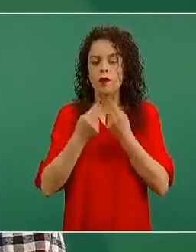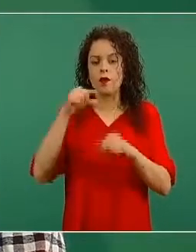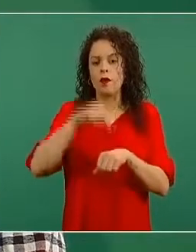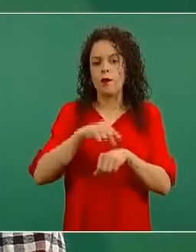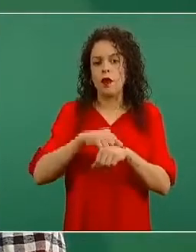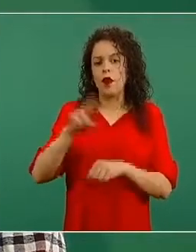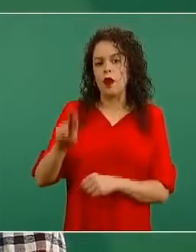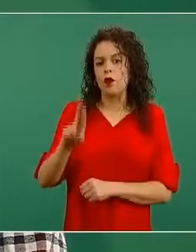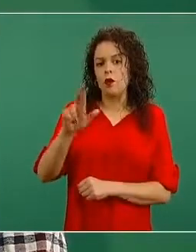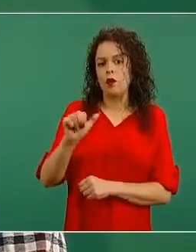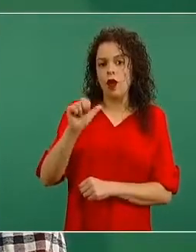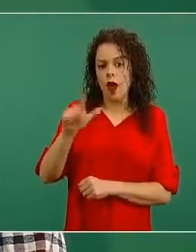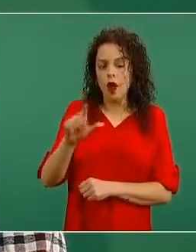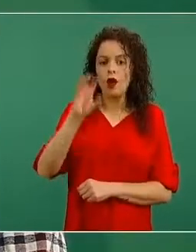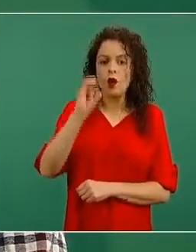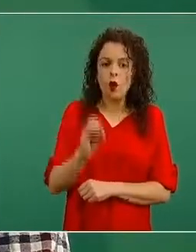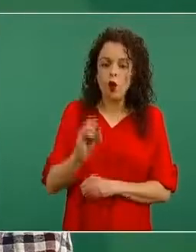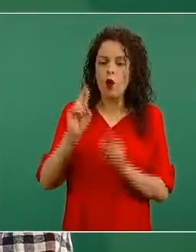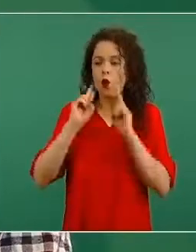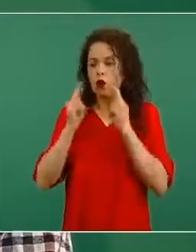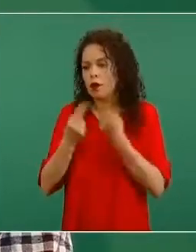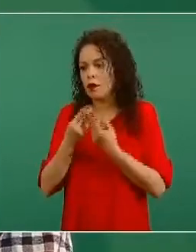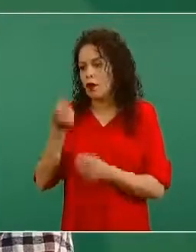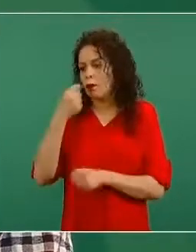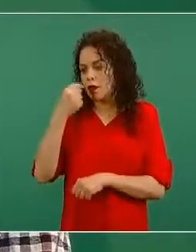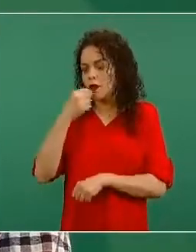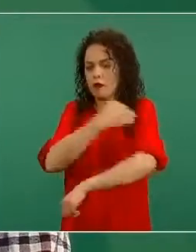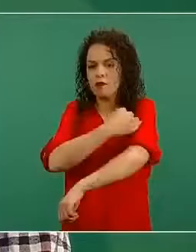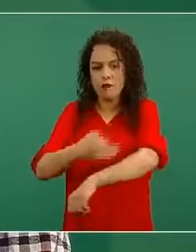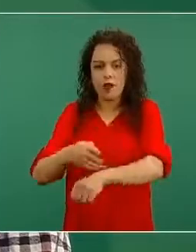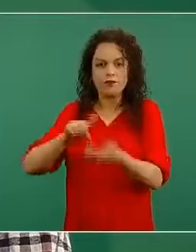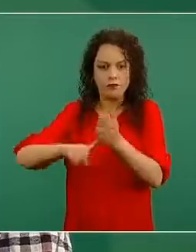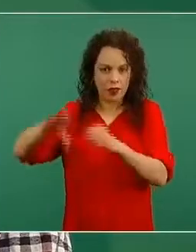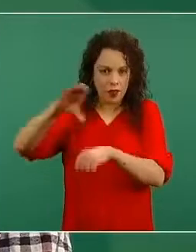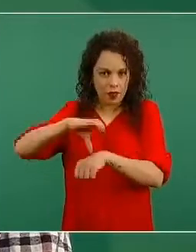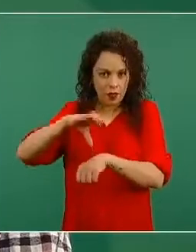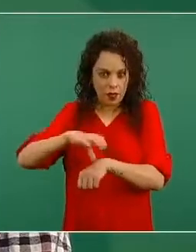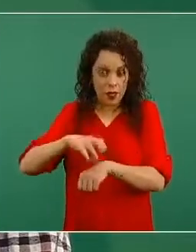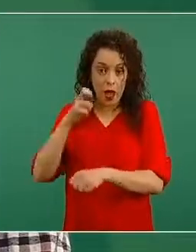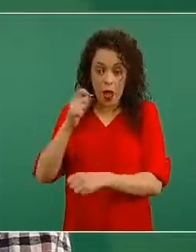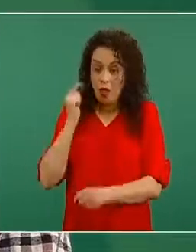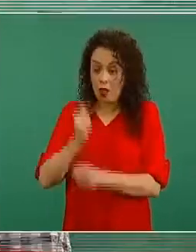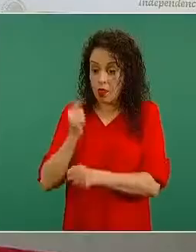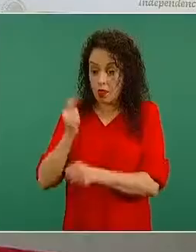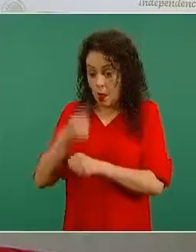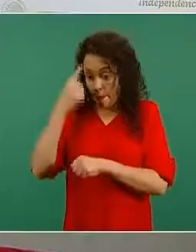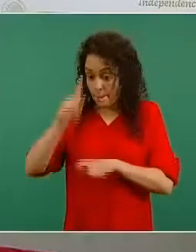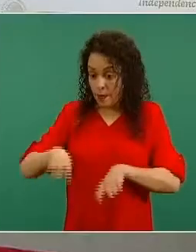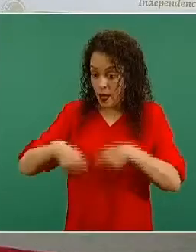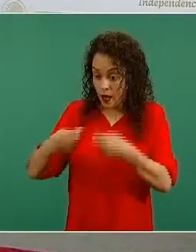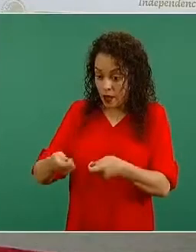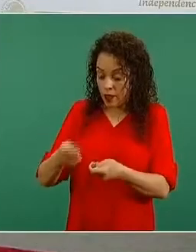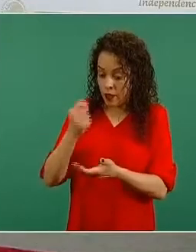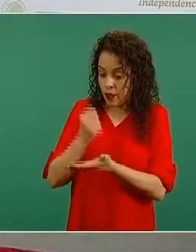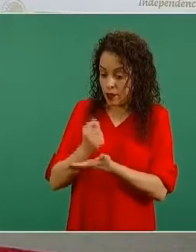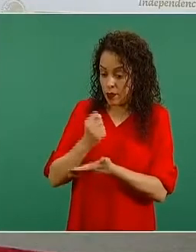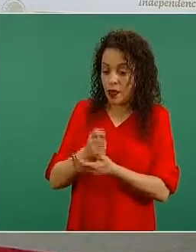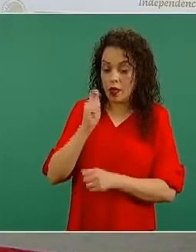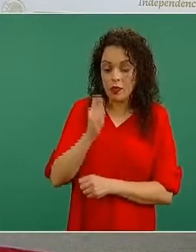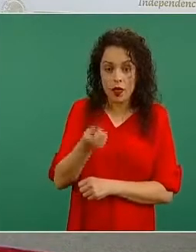bien unidades de medicina familiar que hayan sido identificadas para el tratamiento de COVID. Ojo, no son